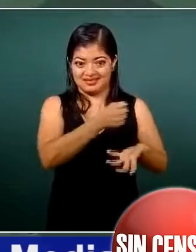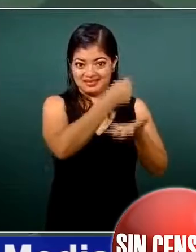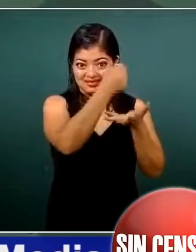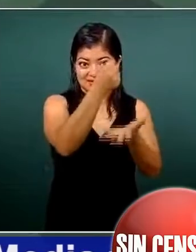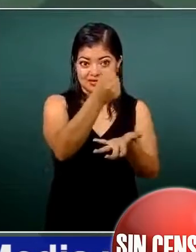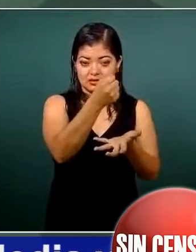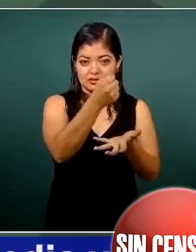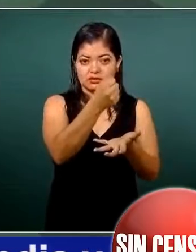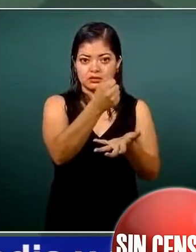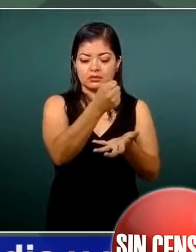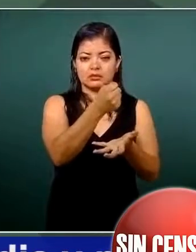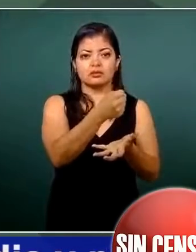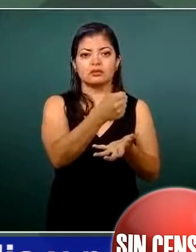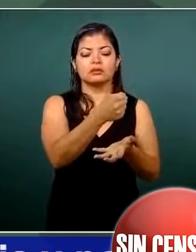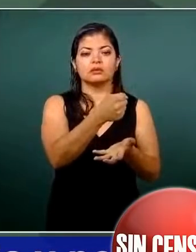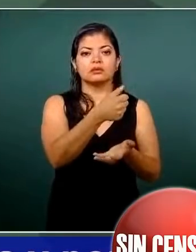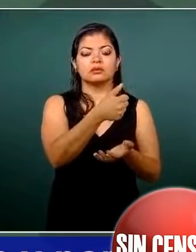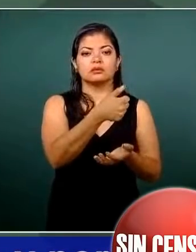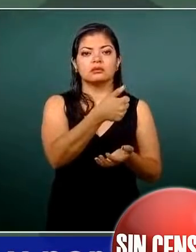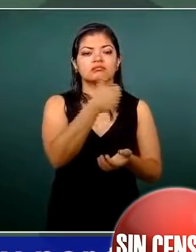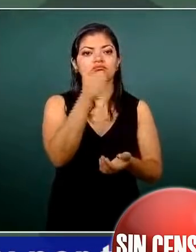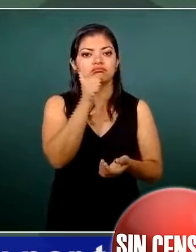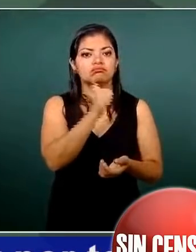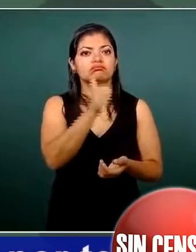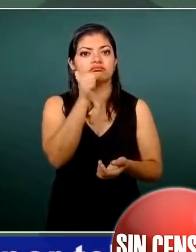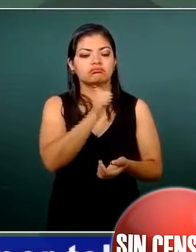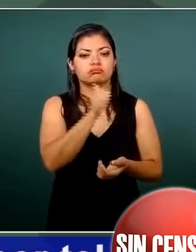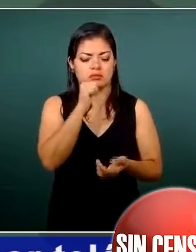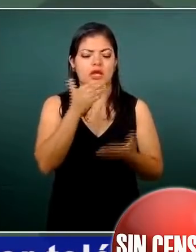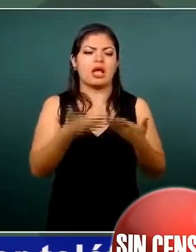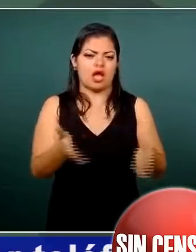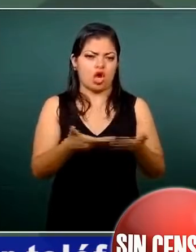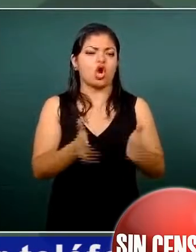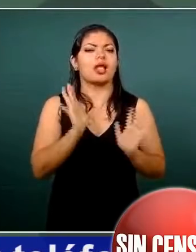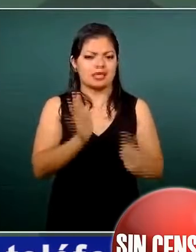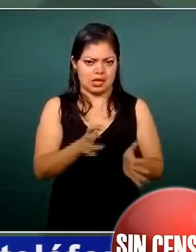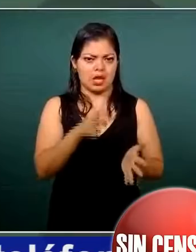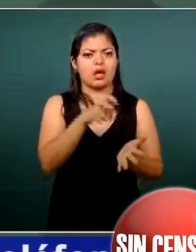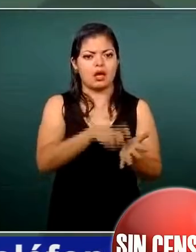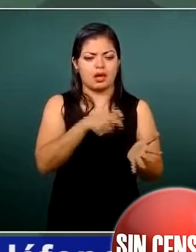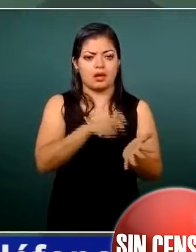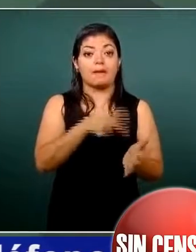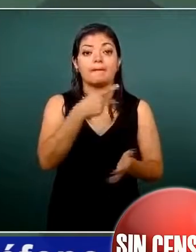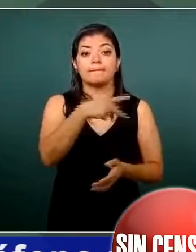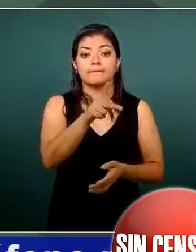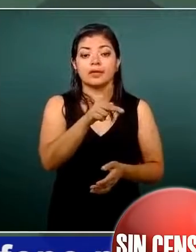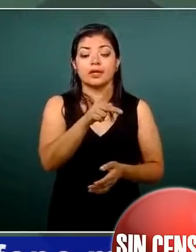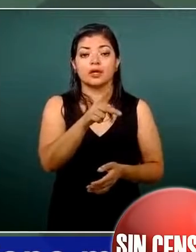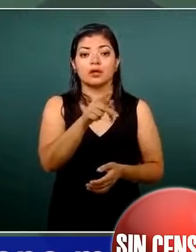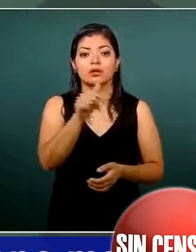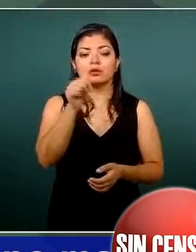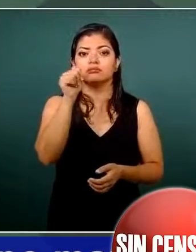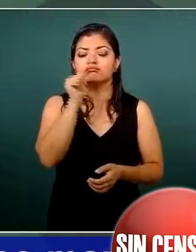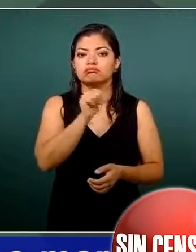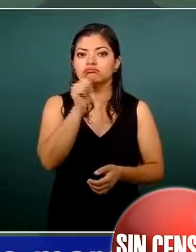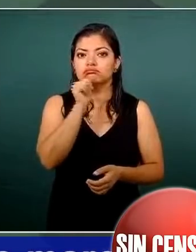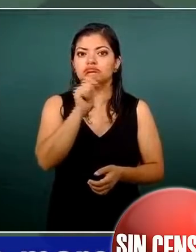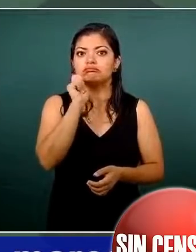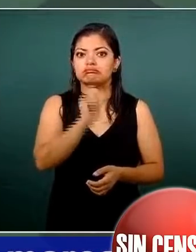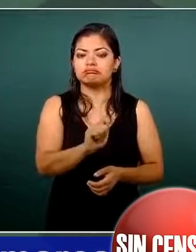cada vez, ahora se está corrigiendo, pero cada vez se destinaba menos al pueblo.